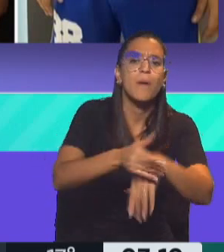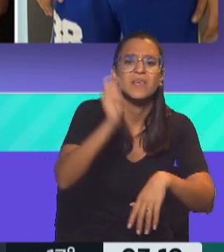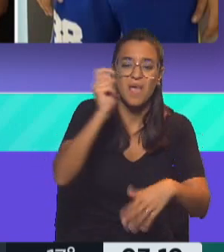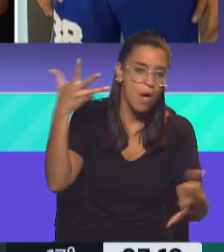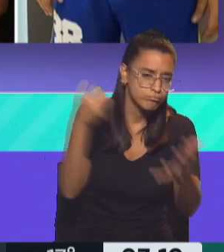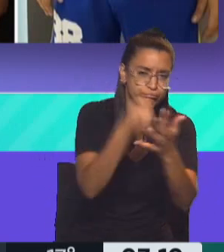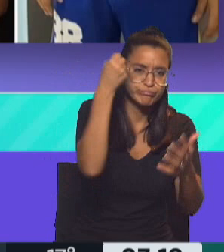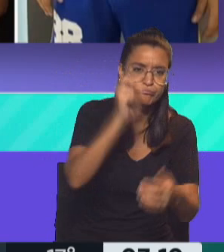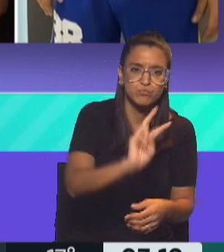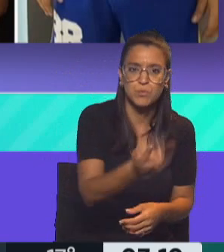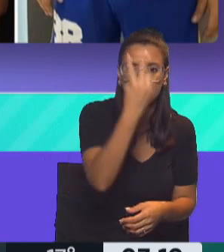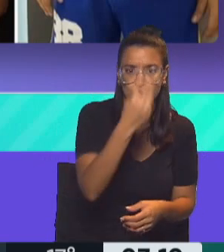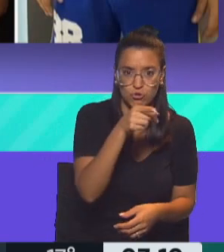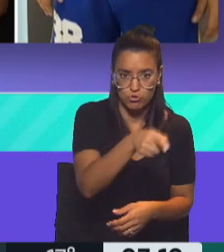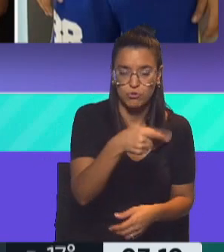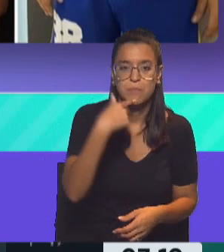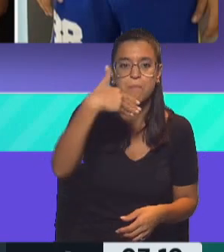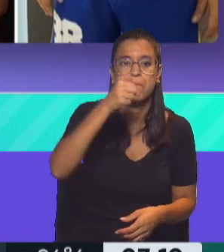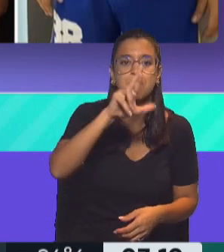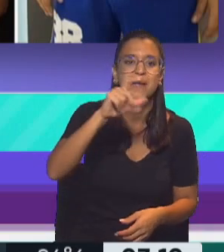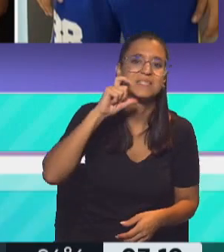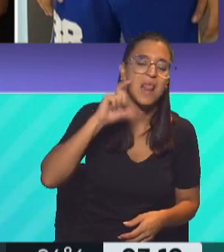atropelló y mató a marcela beamonte